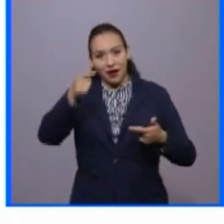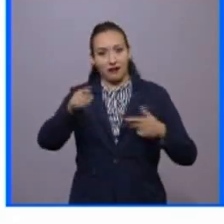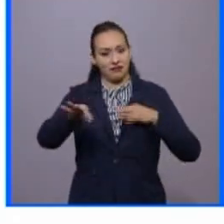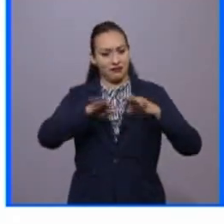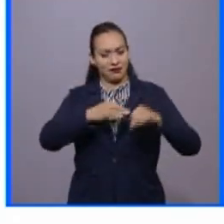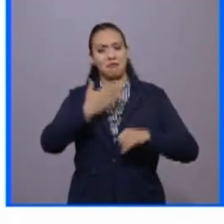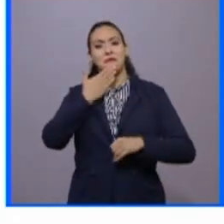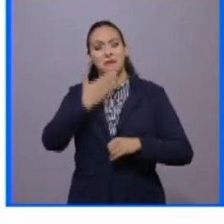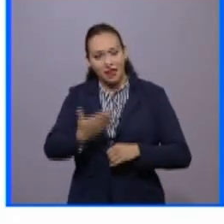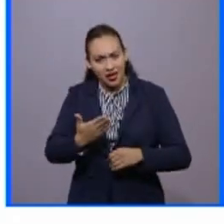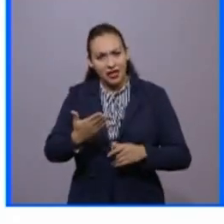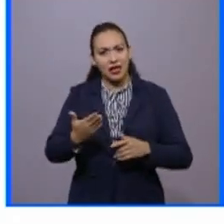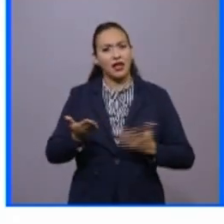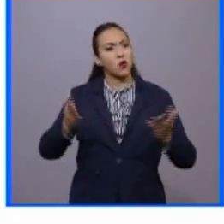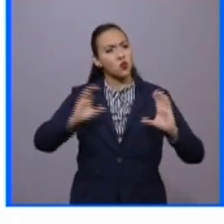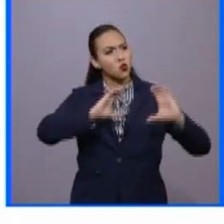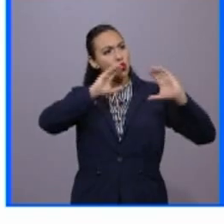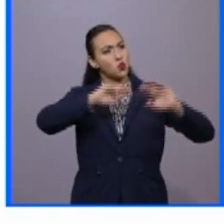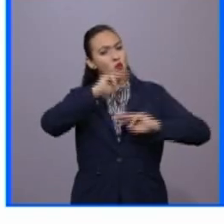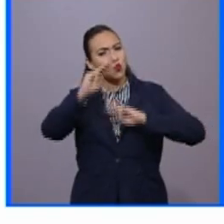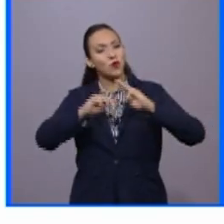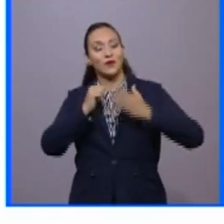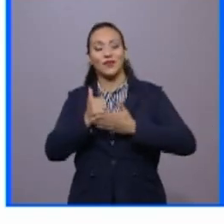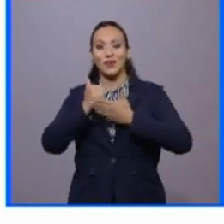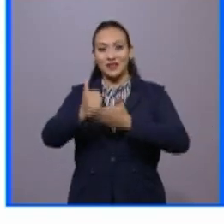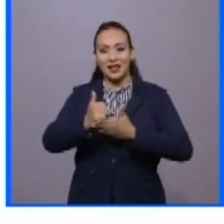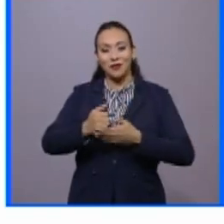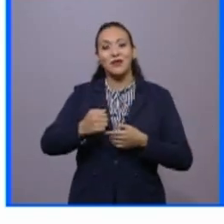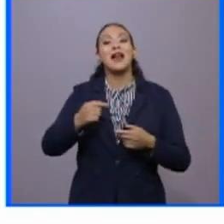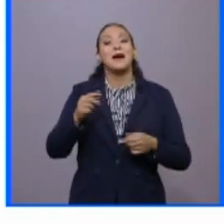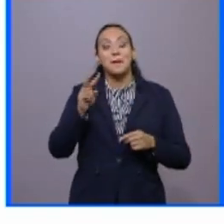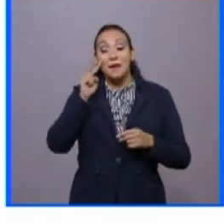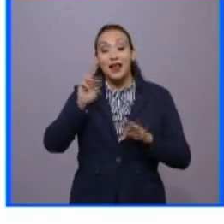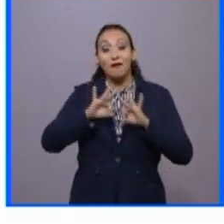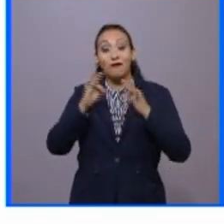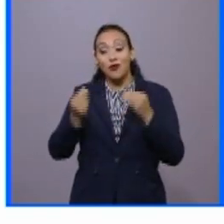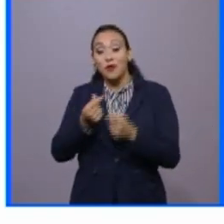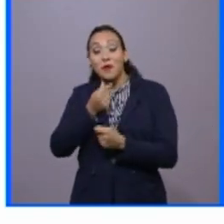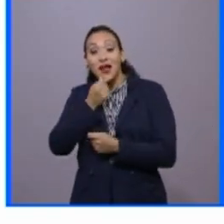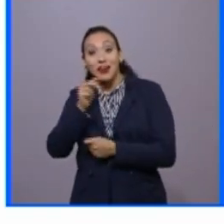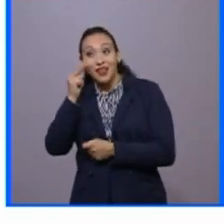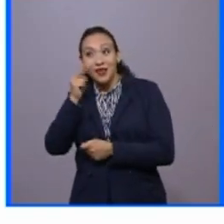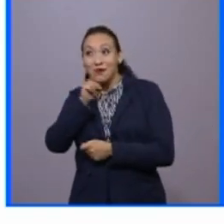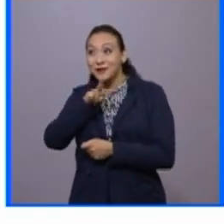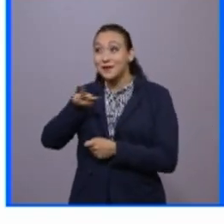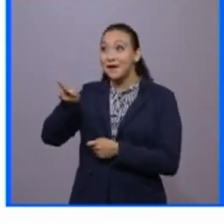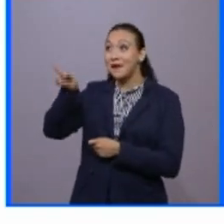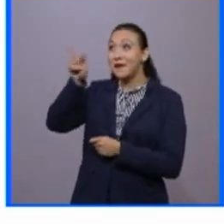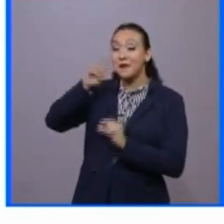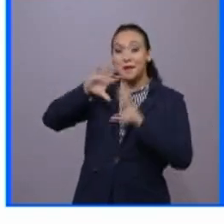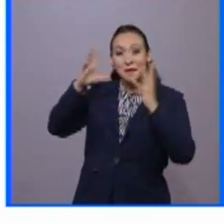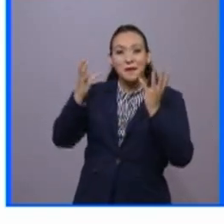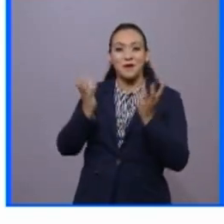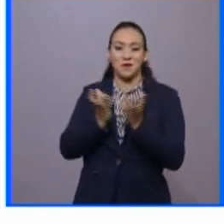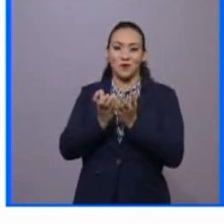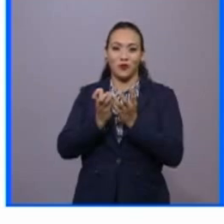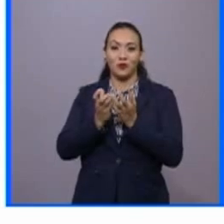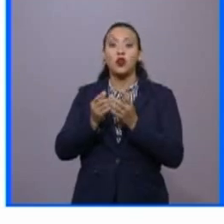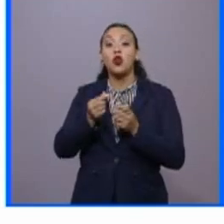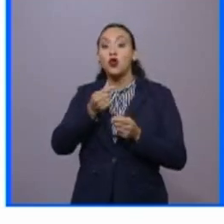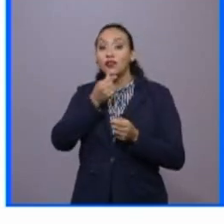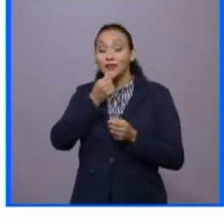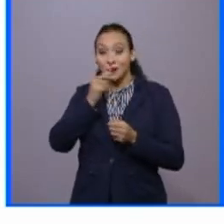obra, una ventana que nos permite ver el mundo a través de los ojos de quienes más esperanzas depositan en el futuro,